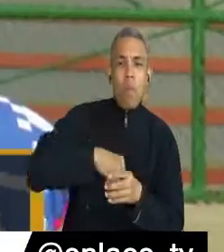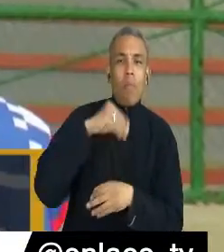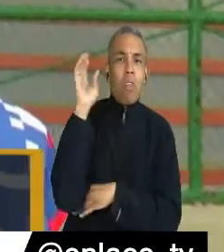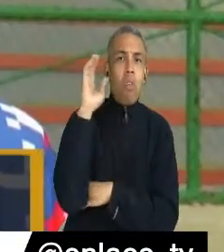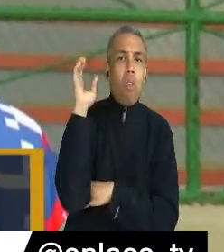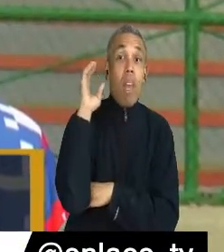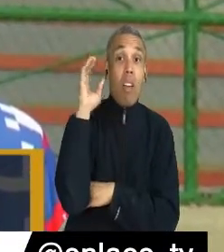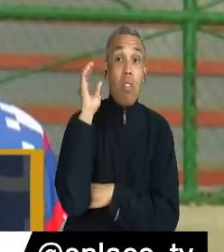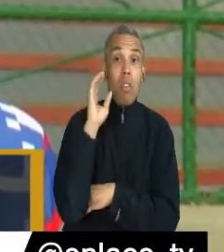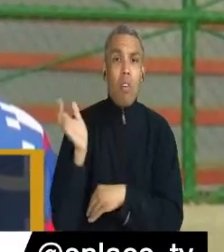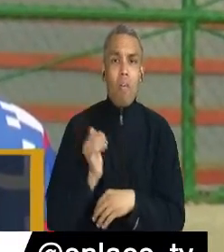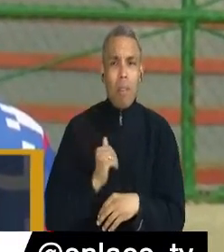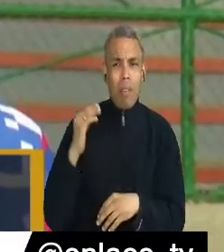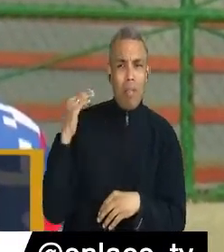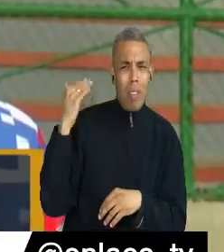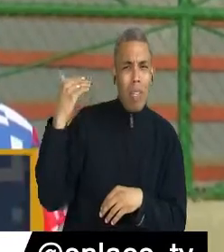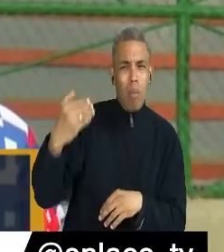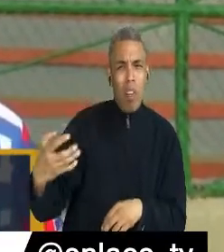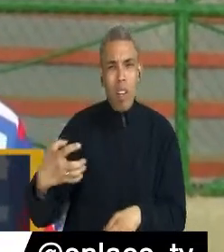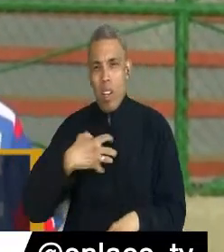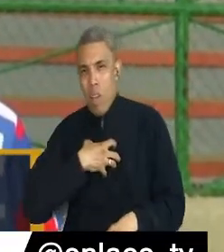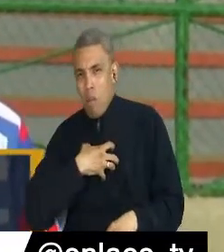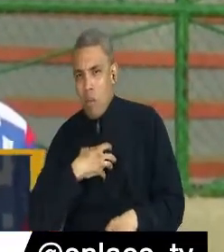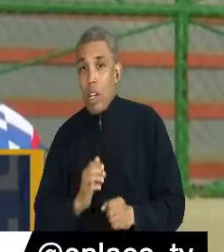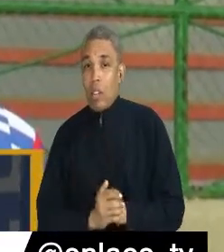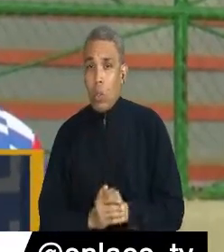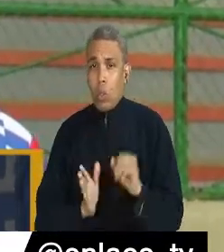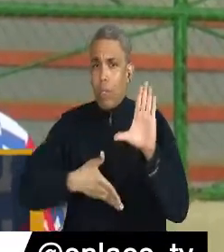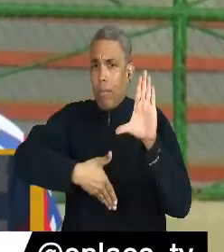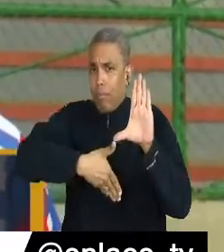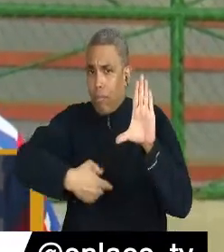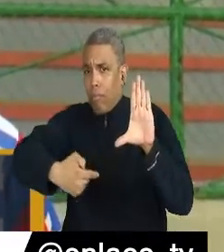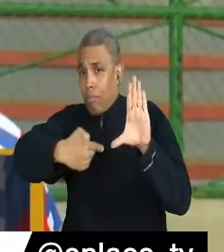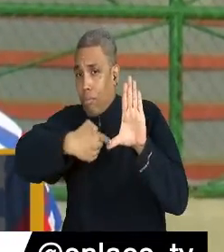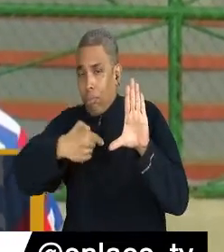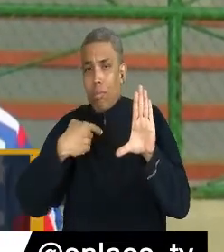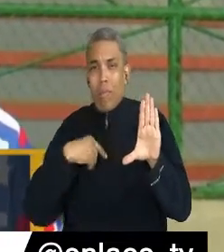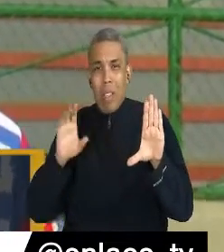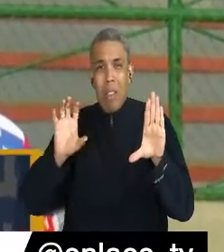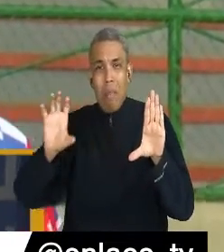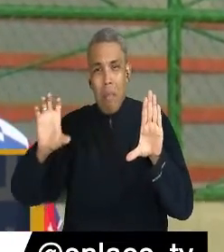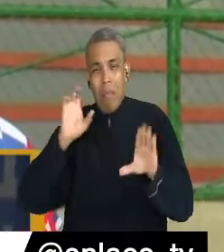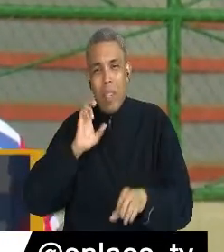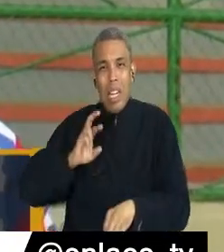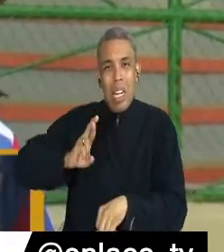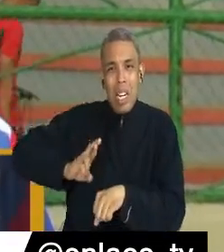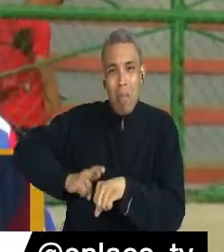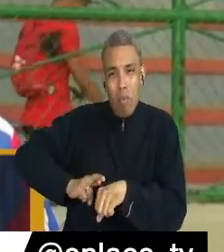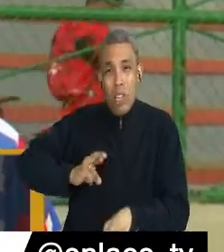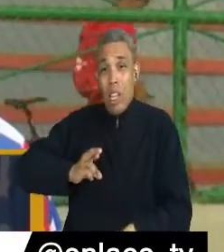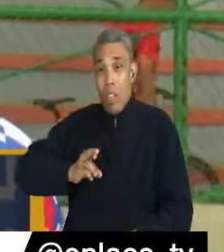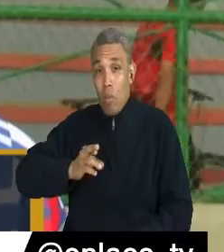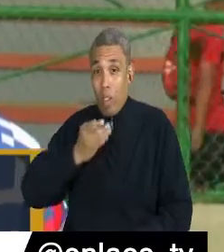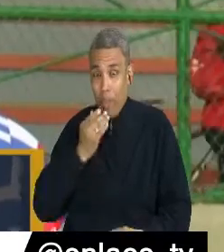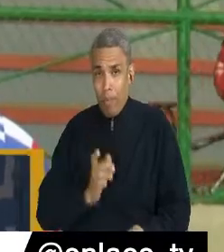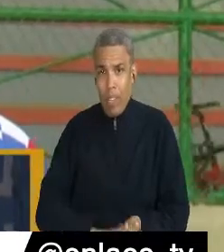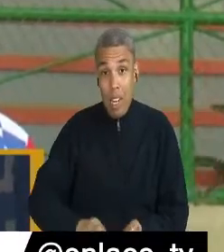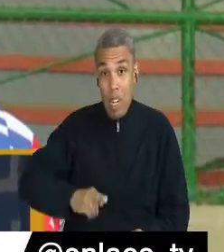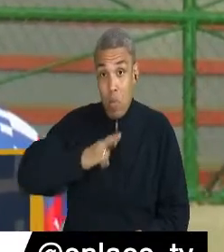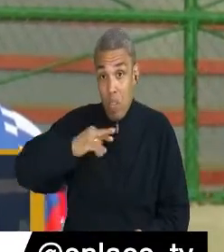que se va a jugar en dominicana y la organización del campeonato muy